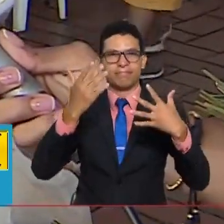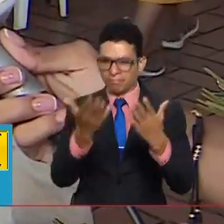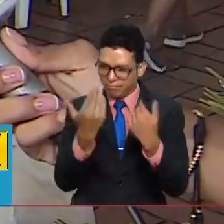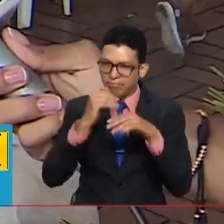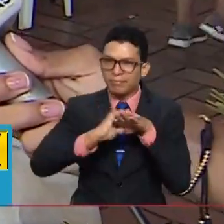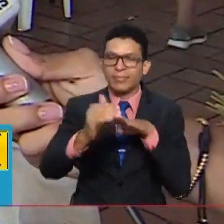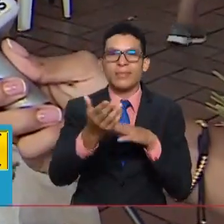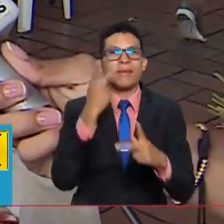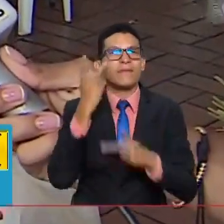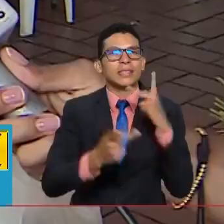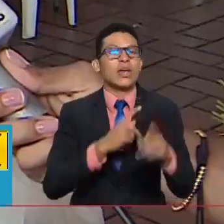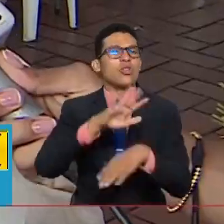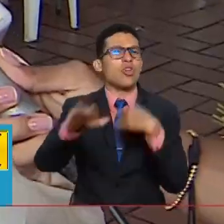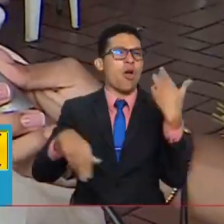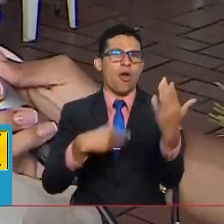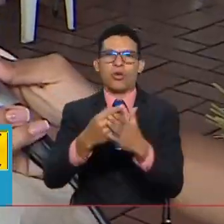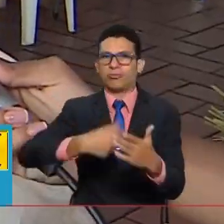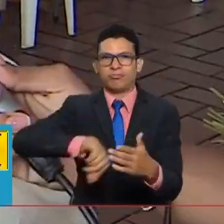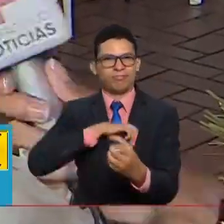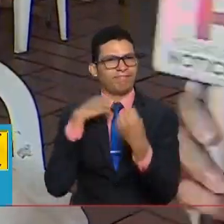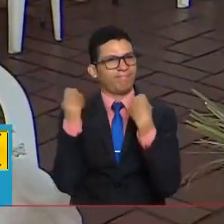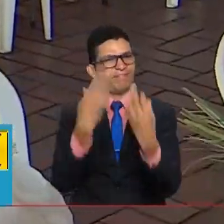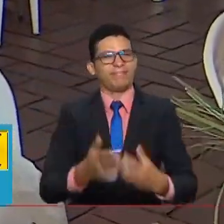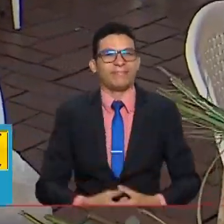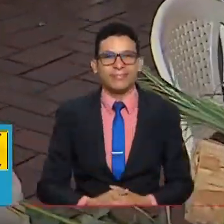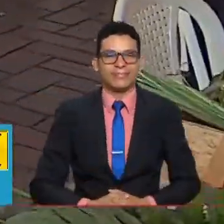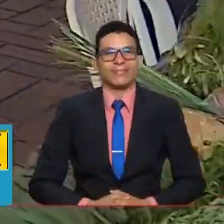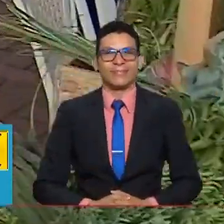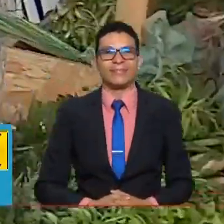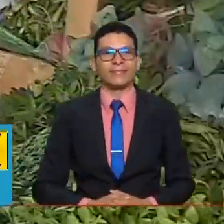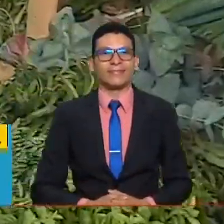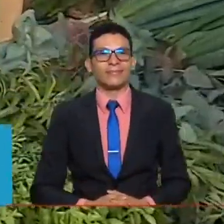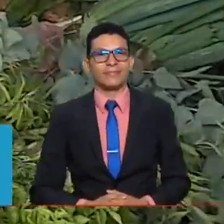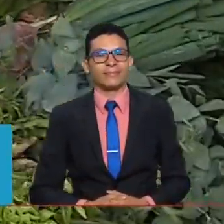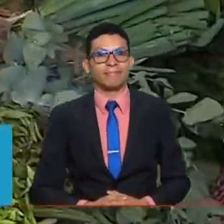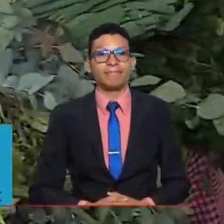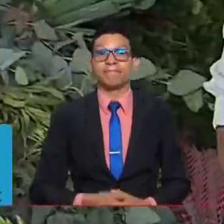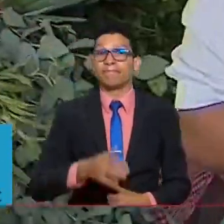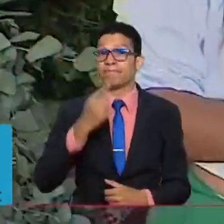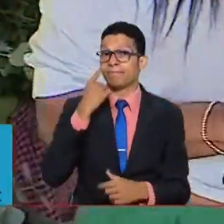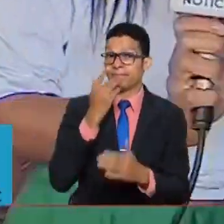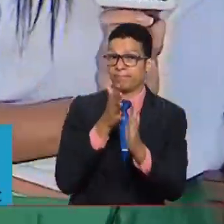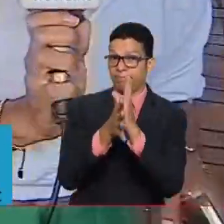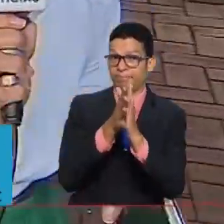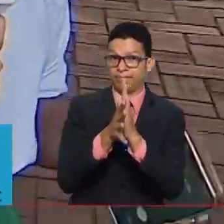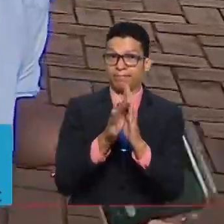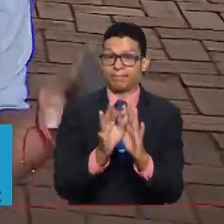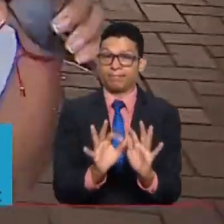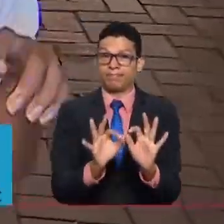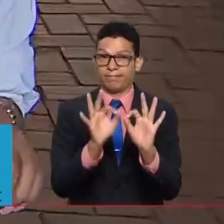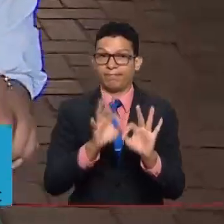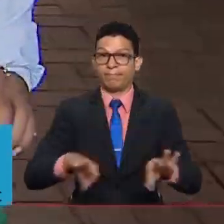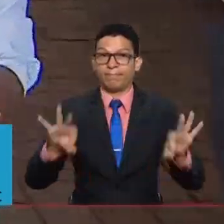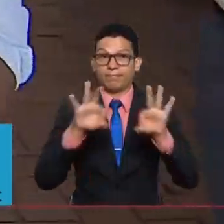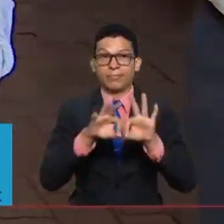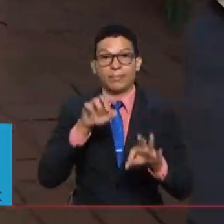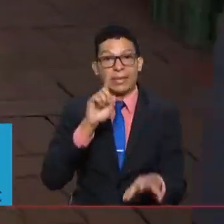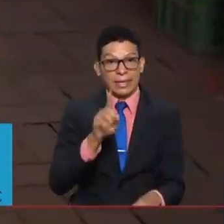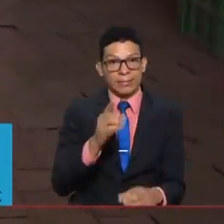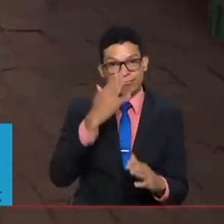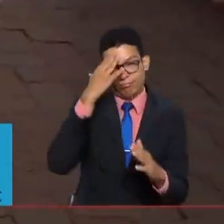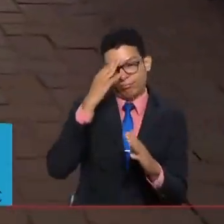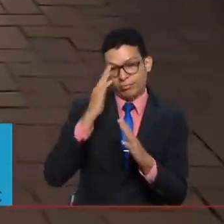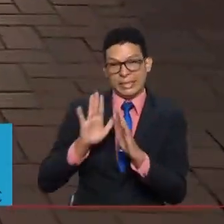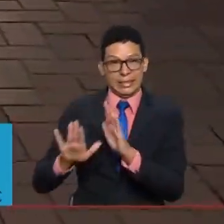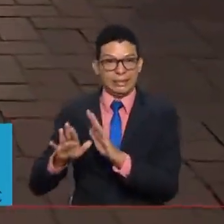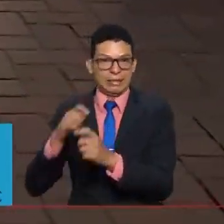nos visiten y lleven de todo lo que tenemos un poquito. Muchas gracias. Y es que un dato muy importante para los televidentes es que, paralelo al desarrollo